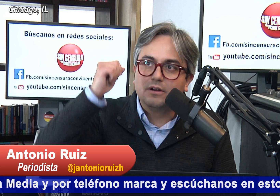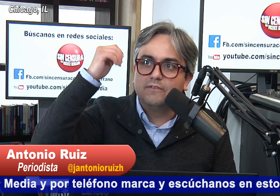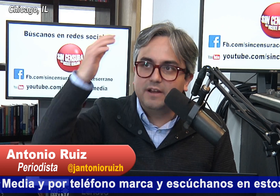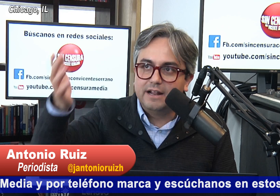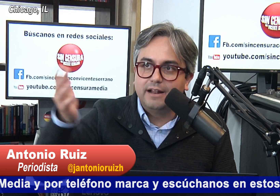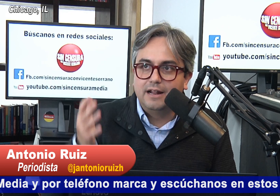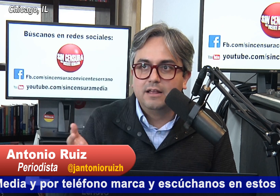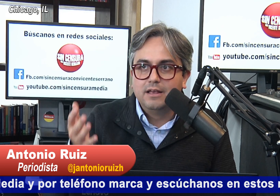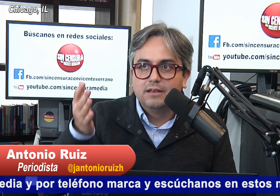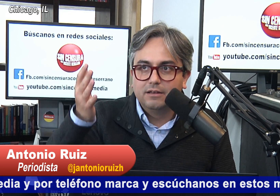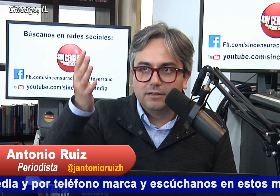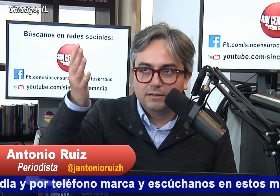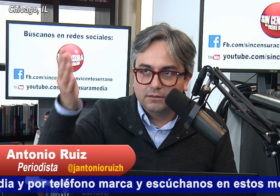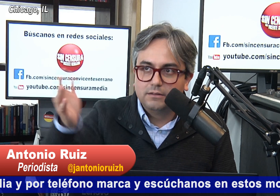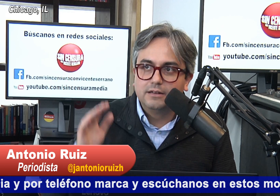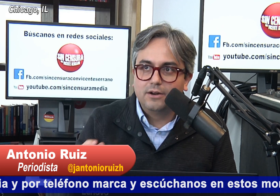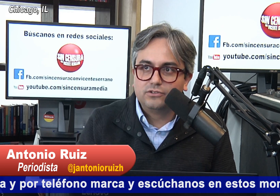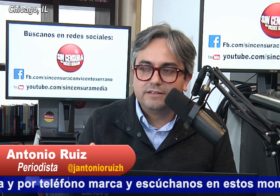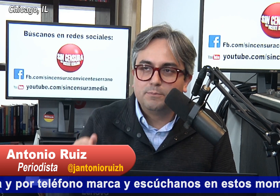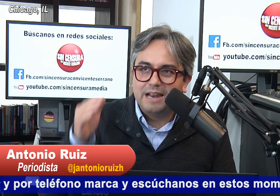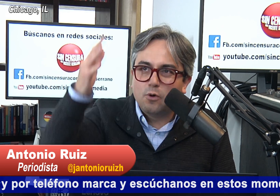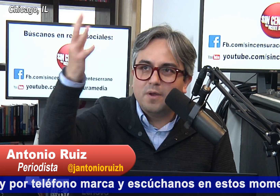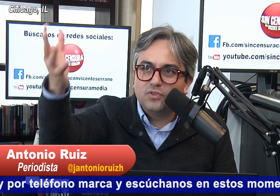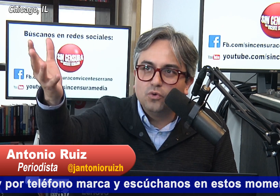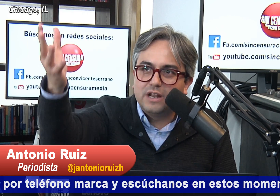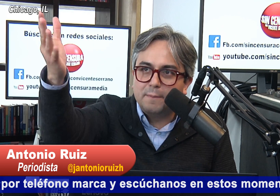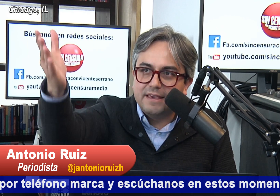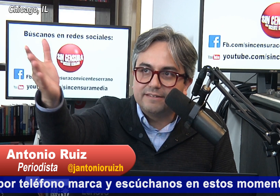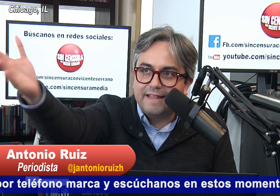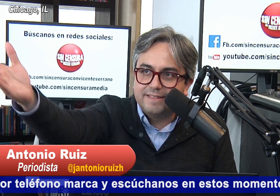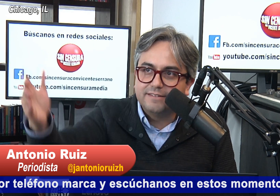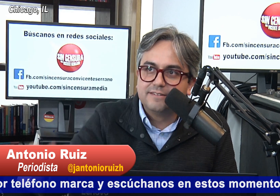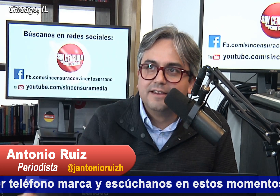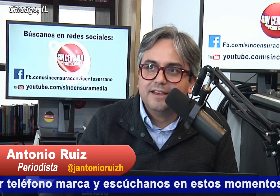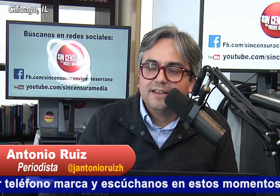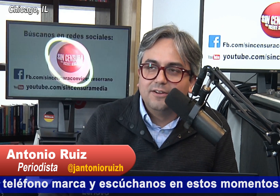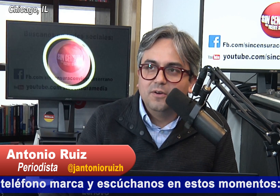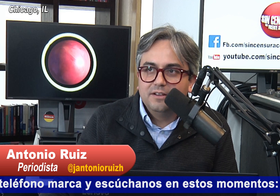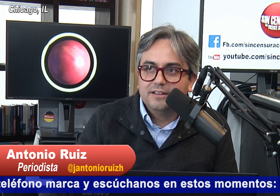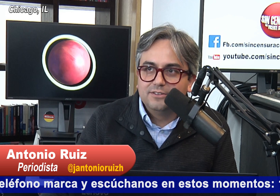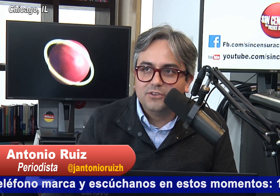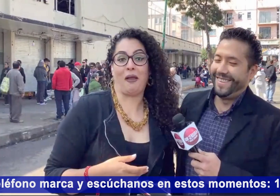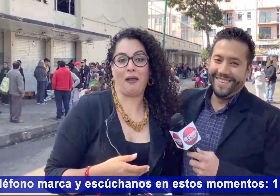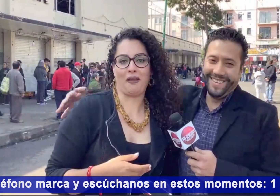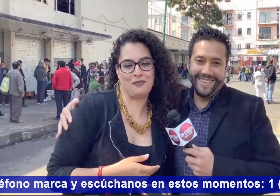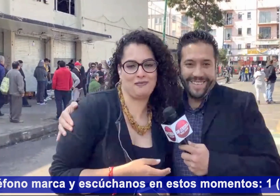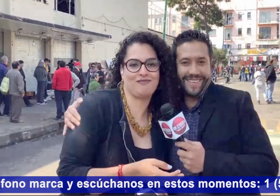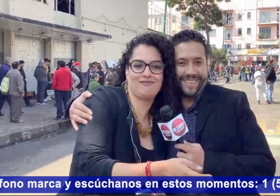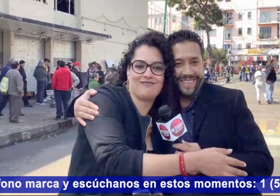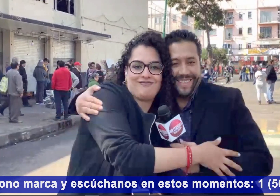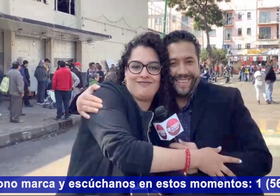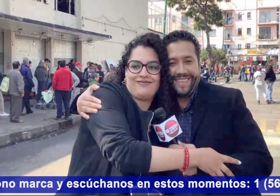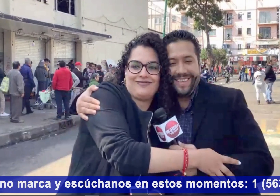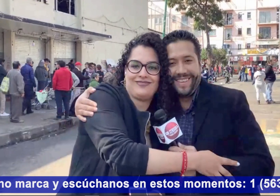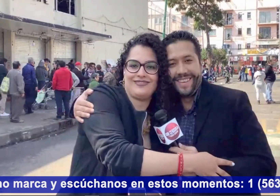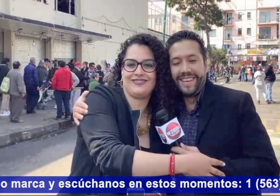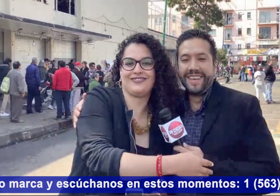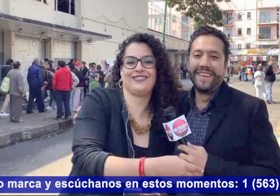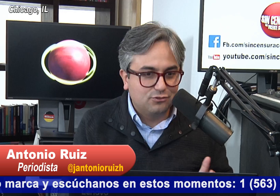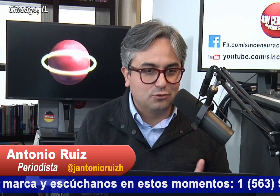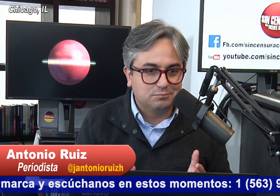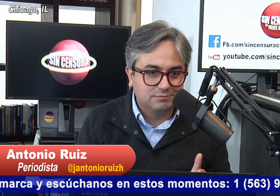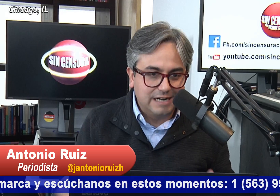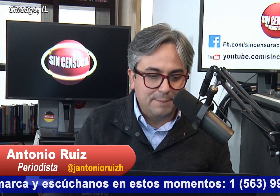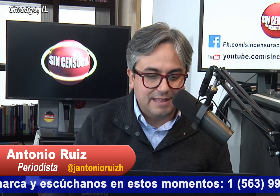el primero rafael herrera claro está siempre la juventud y la belleza antes no entonces bueno pues vamos a vamos a